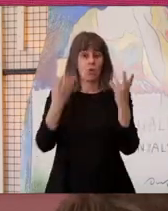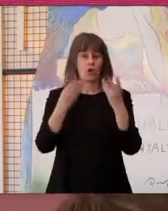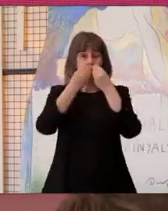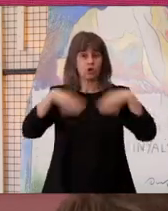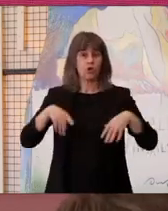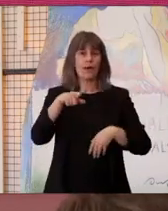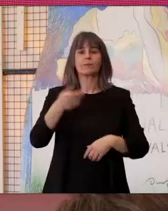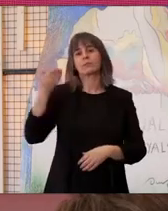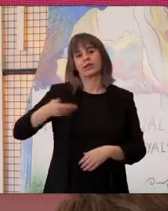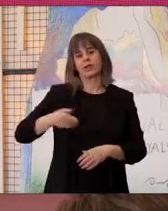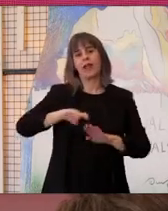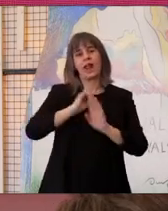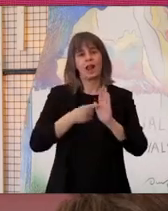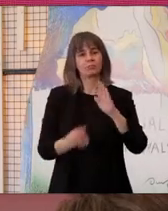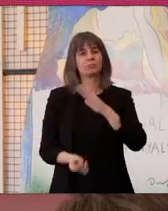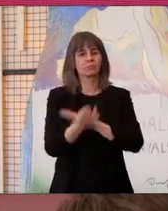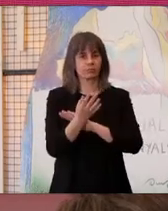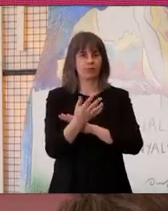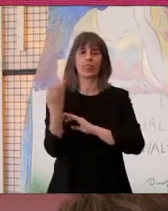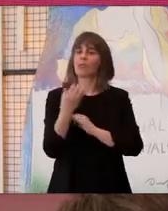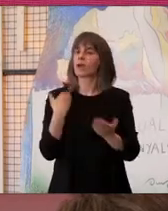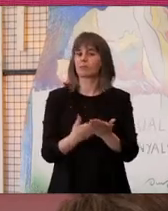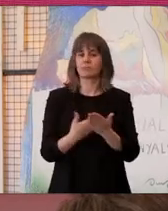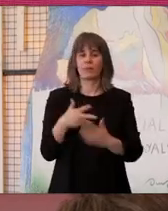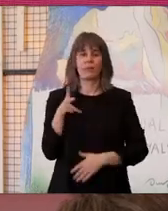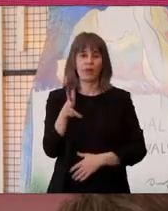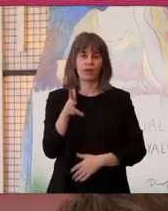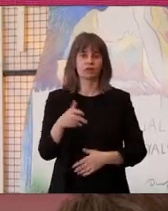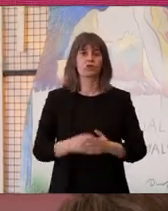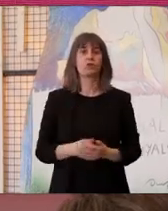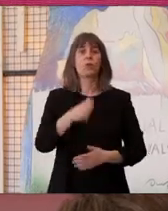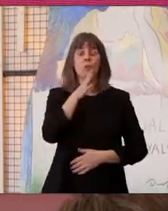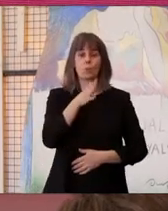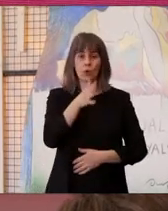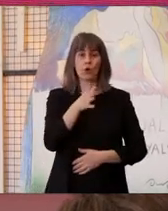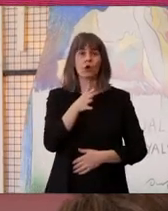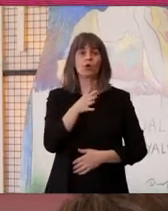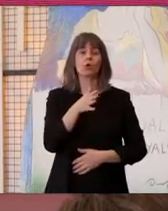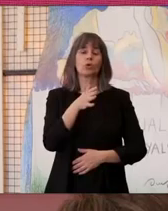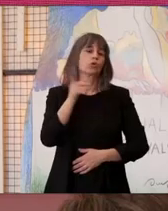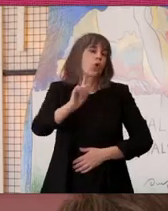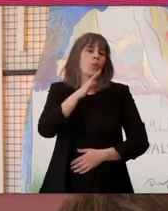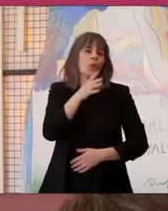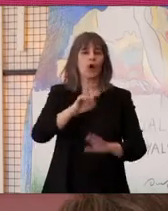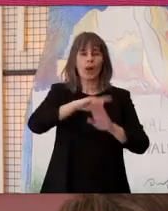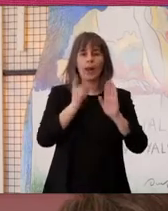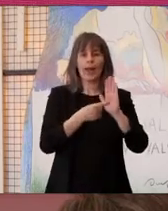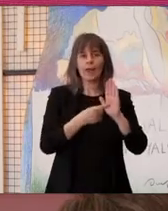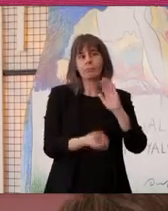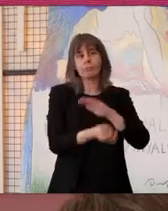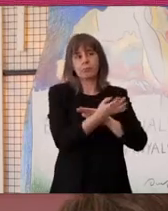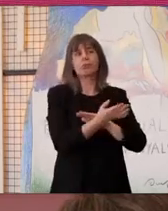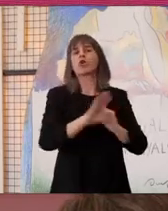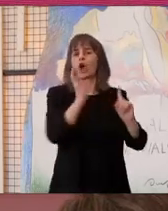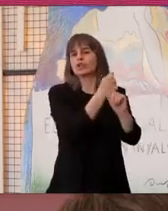leyes que te garanticen los derechos porque no porque haya leyes lo consigues